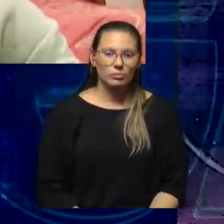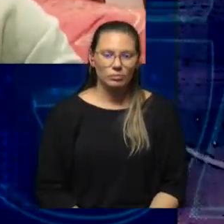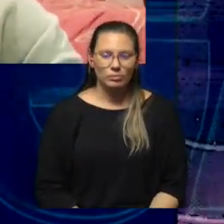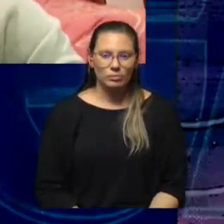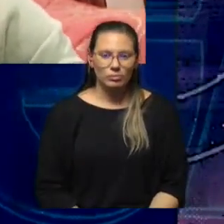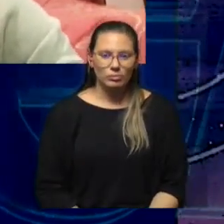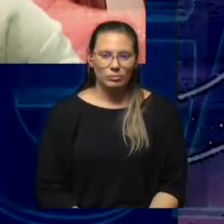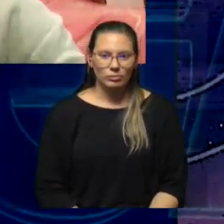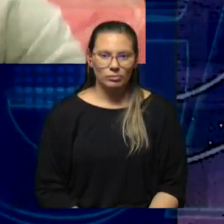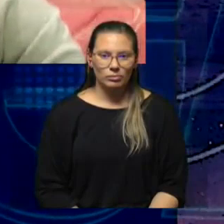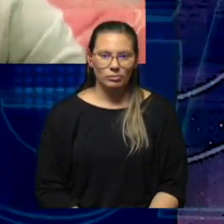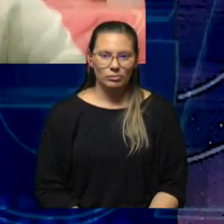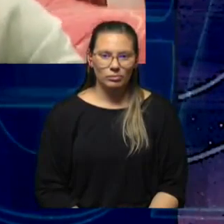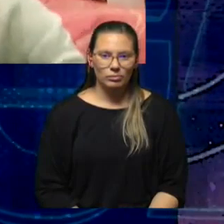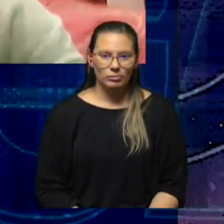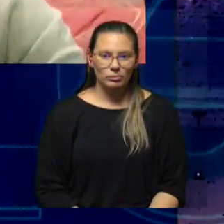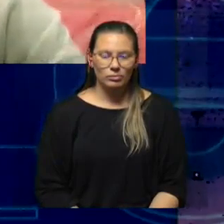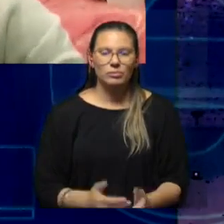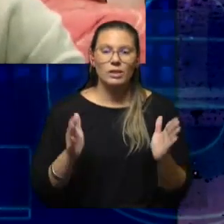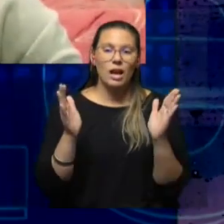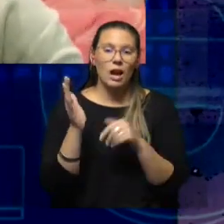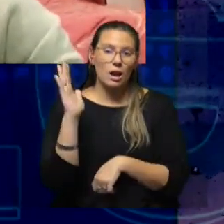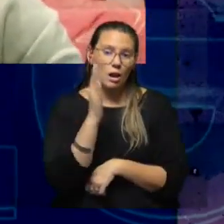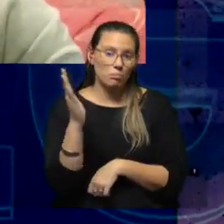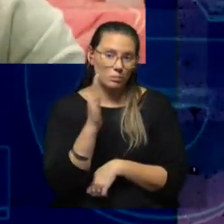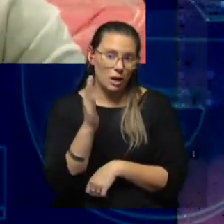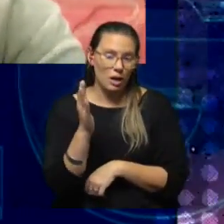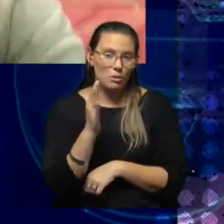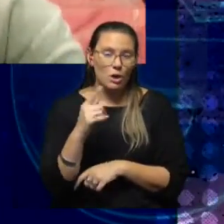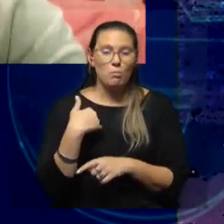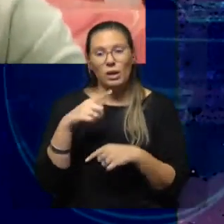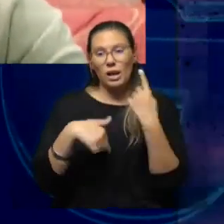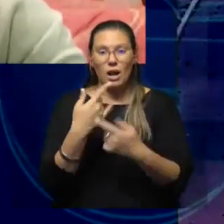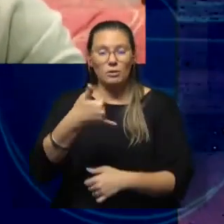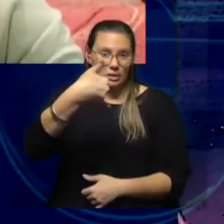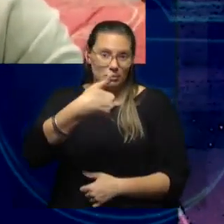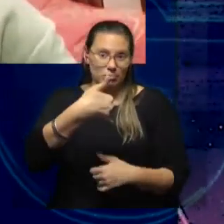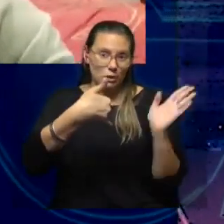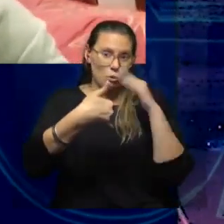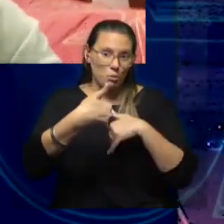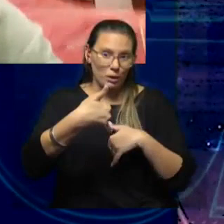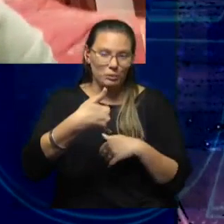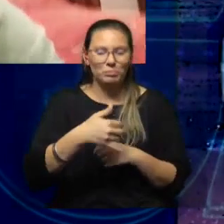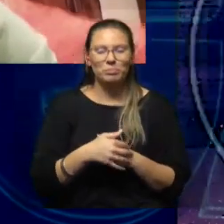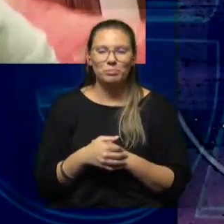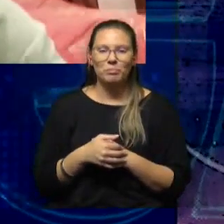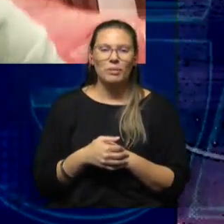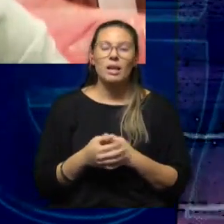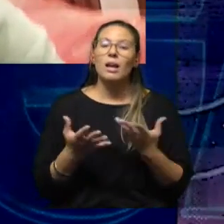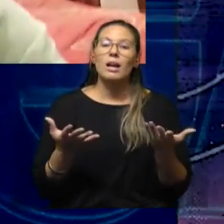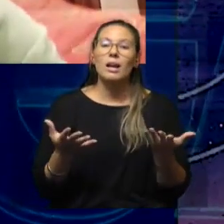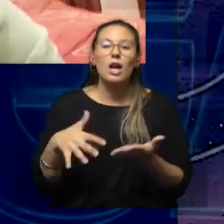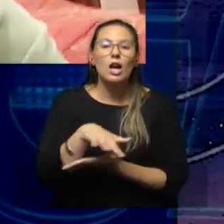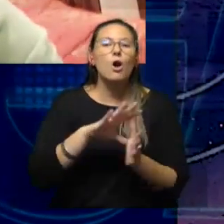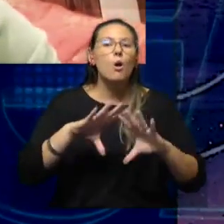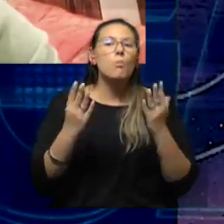¿Qué tal? Aplaudo con una mano sola, los aplaudo a ustedes porque tengo la otra al teléfono. Excelente. ¿En qué lugar